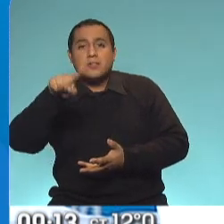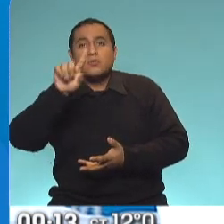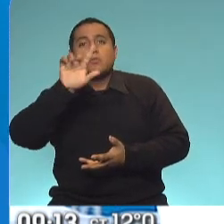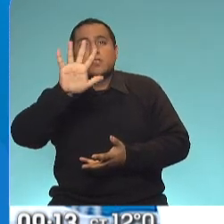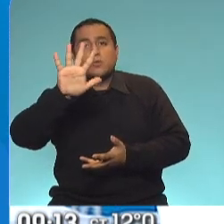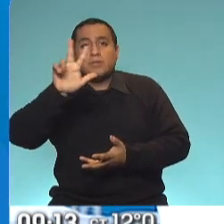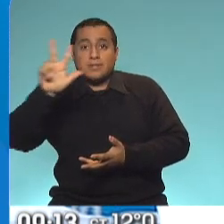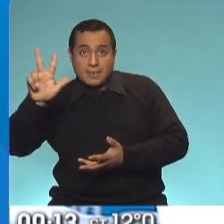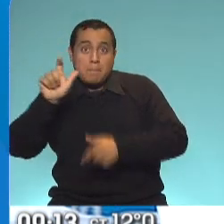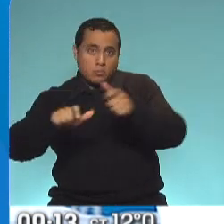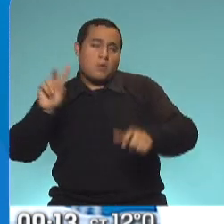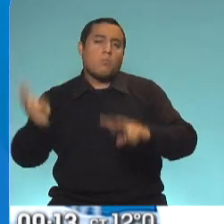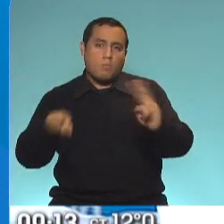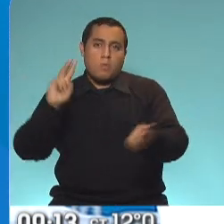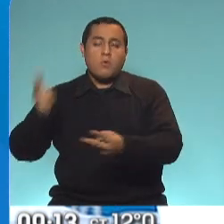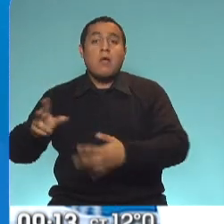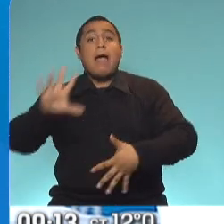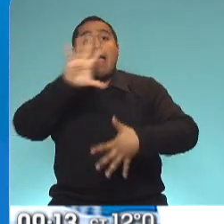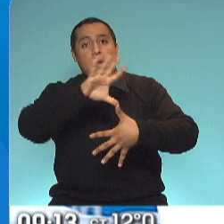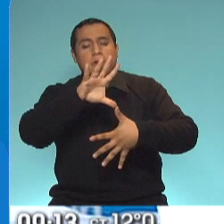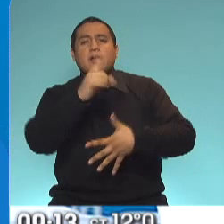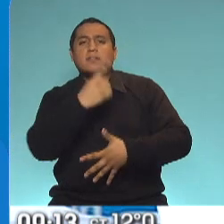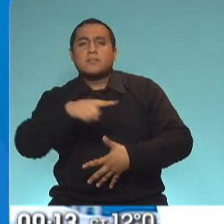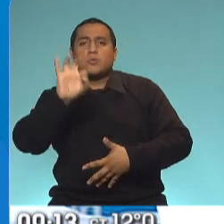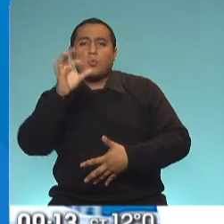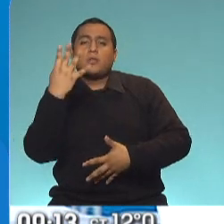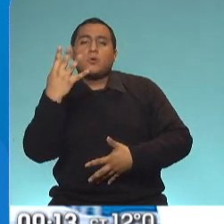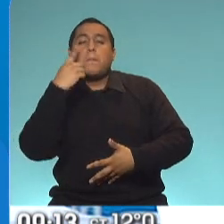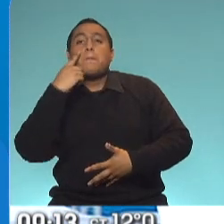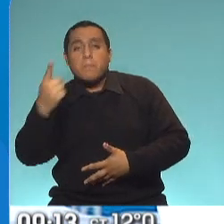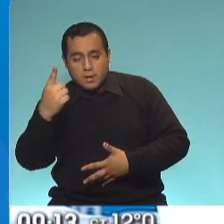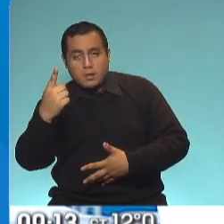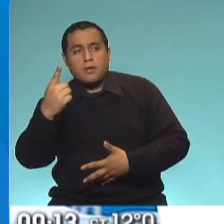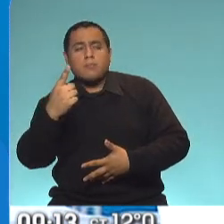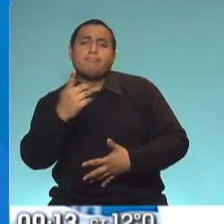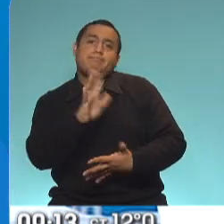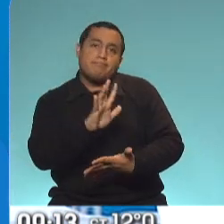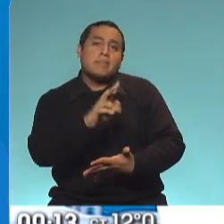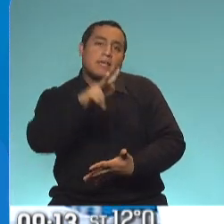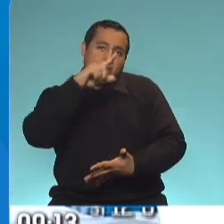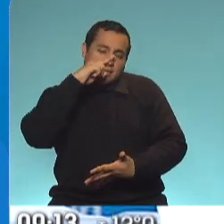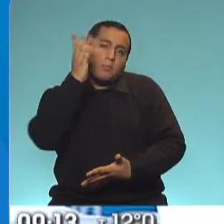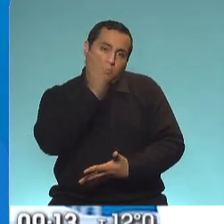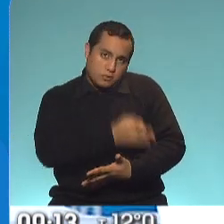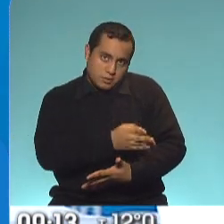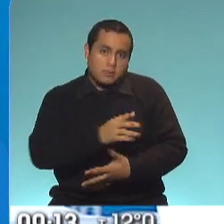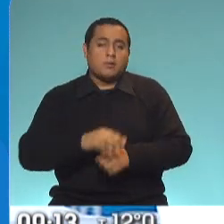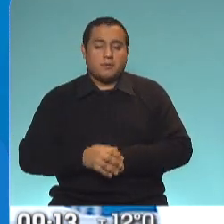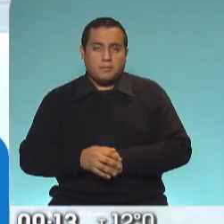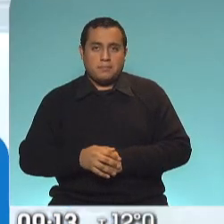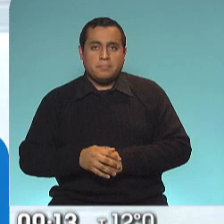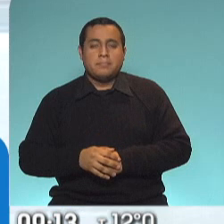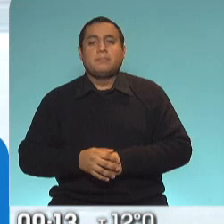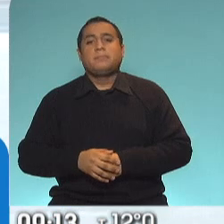283.153 personas fallecidas, América 104.000, representando el 37% nuestro